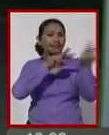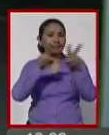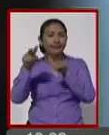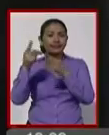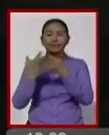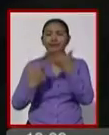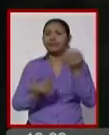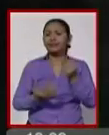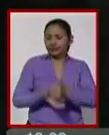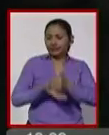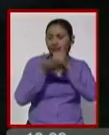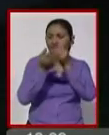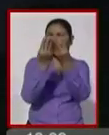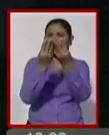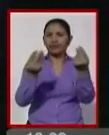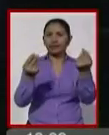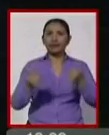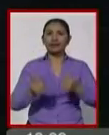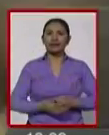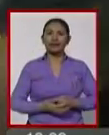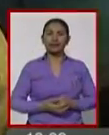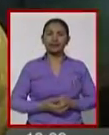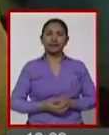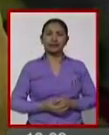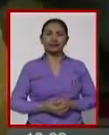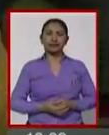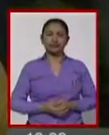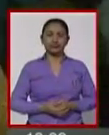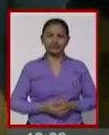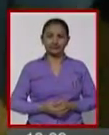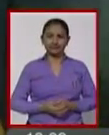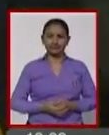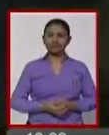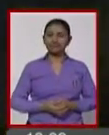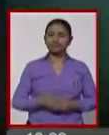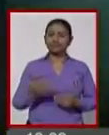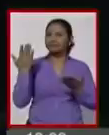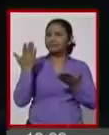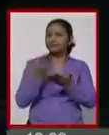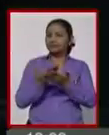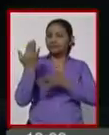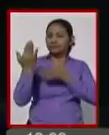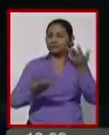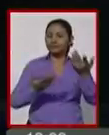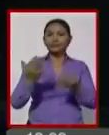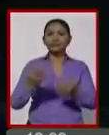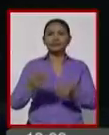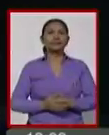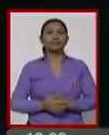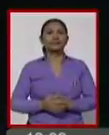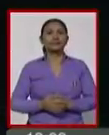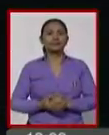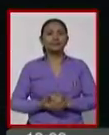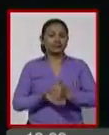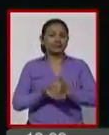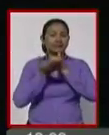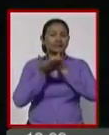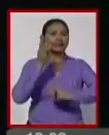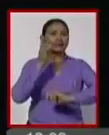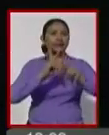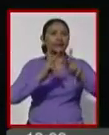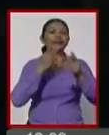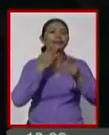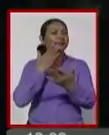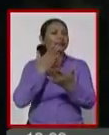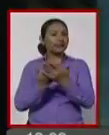el hecho ayudaron a apagar el fuego. Nos apresuramos a verificar un incendio estructural, el mismo que gracias a la cooperación de vecinos y a una